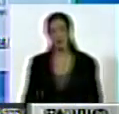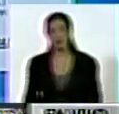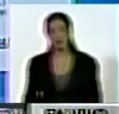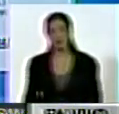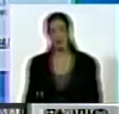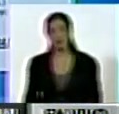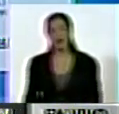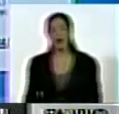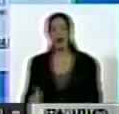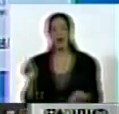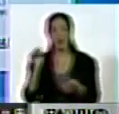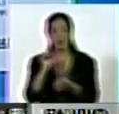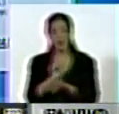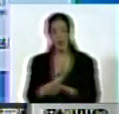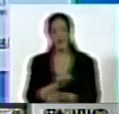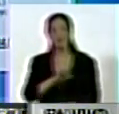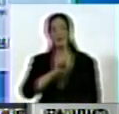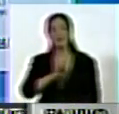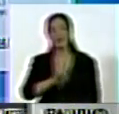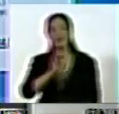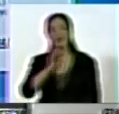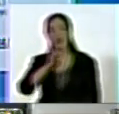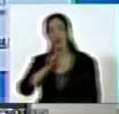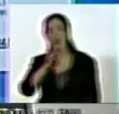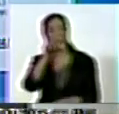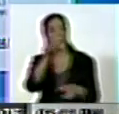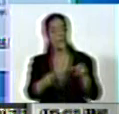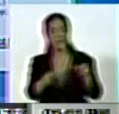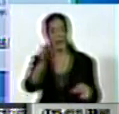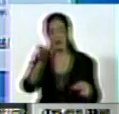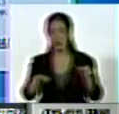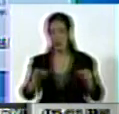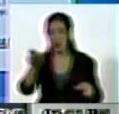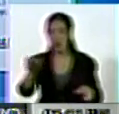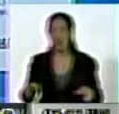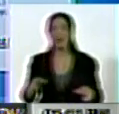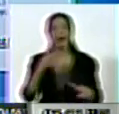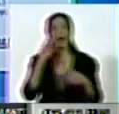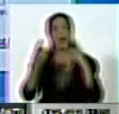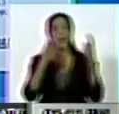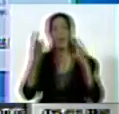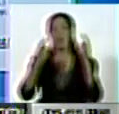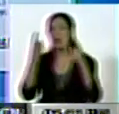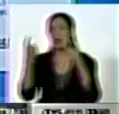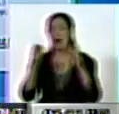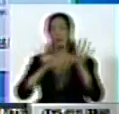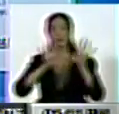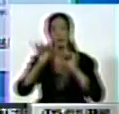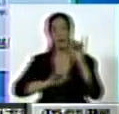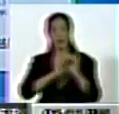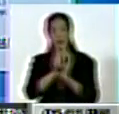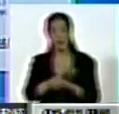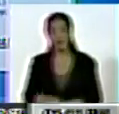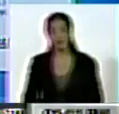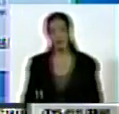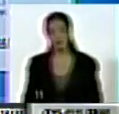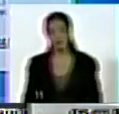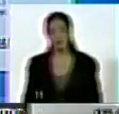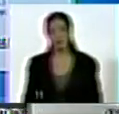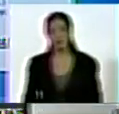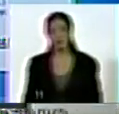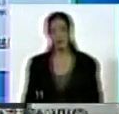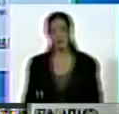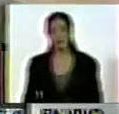fueron capturadas 102 personas con solicitud internacional.